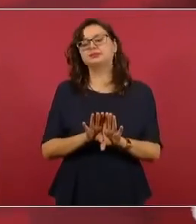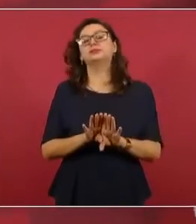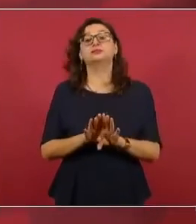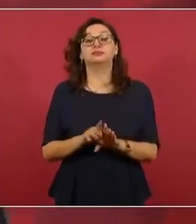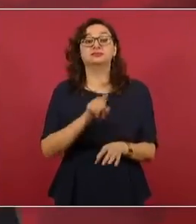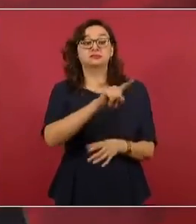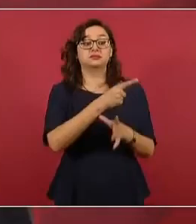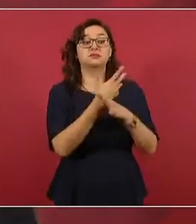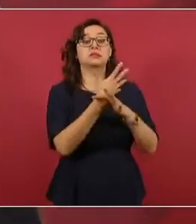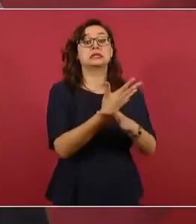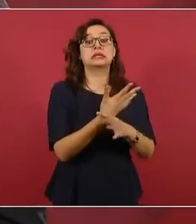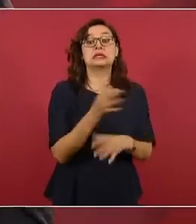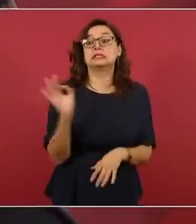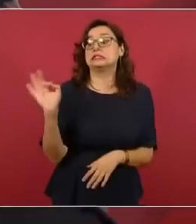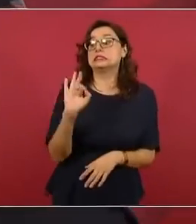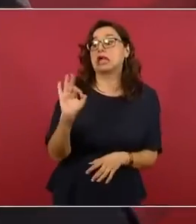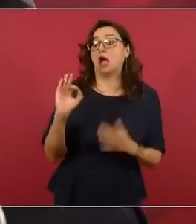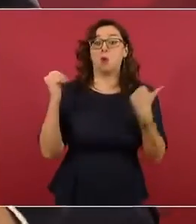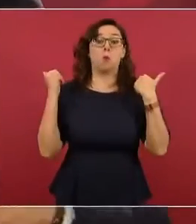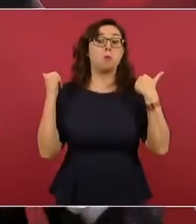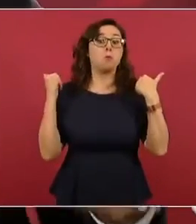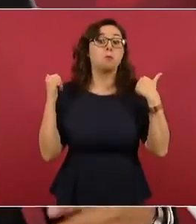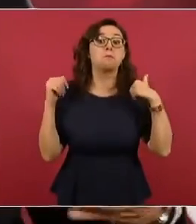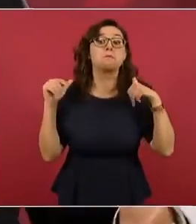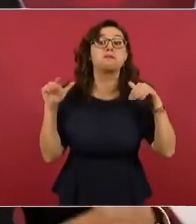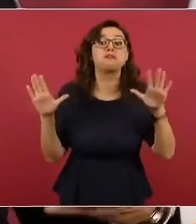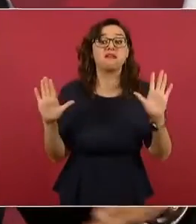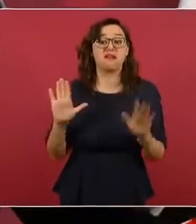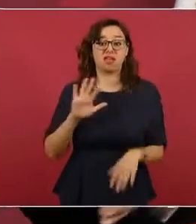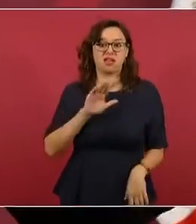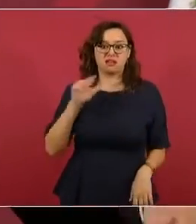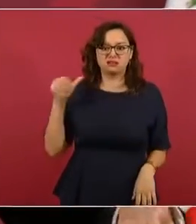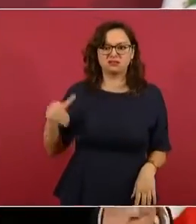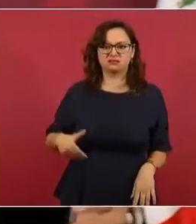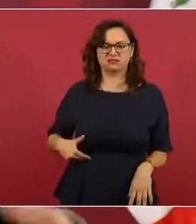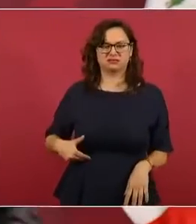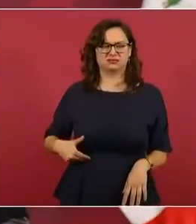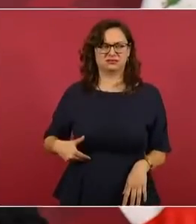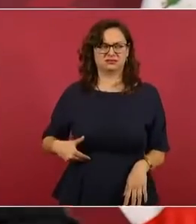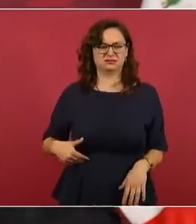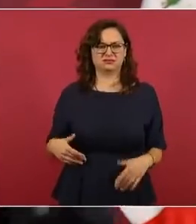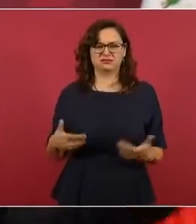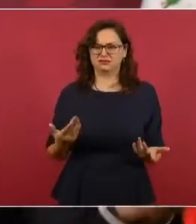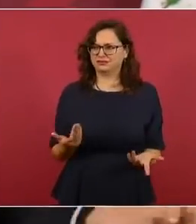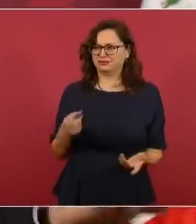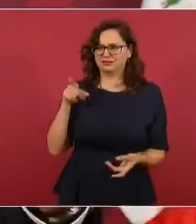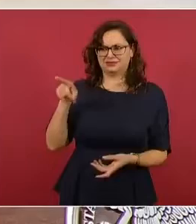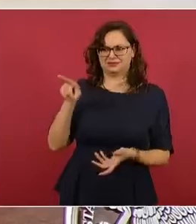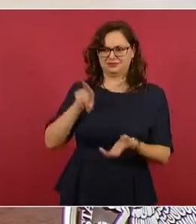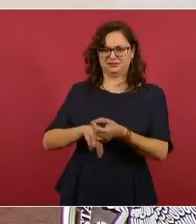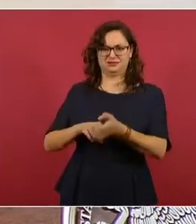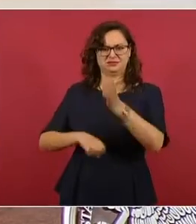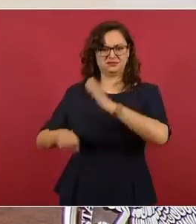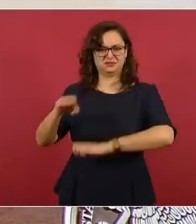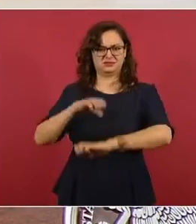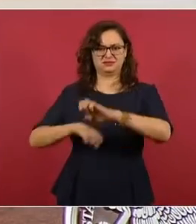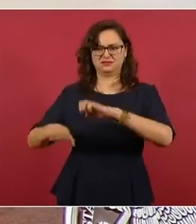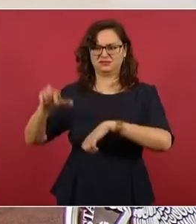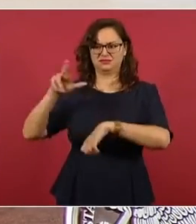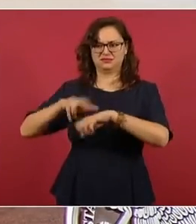accidente, que incluso han aclarado los de la línea que no